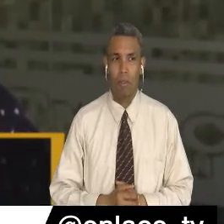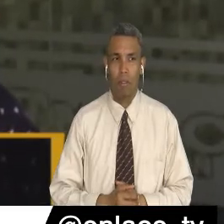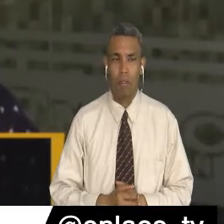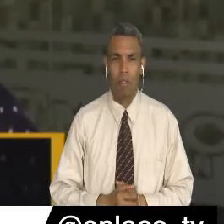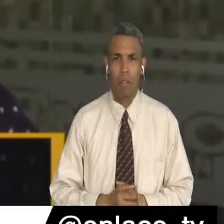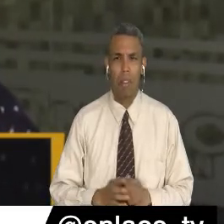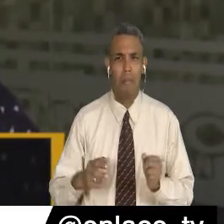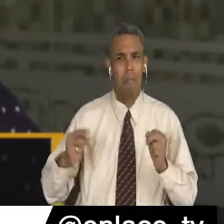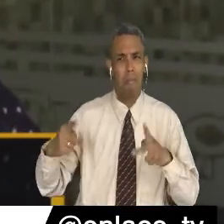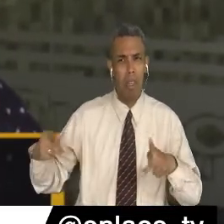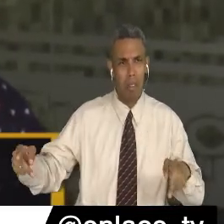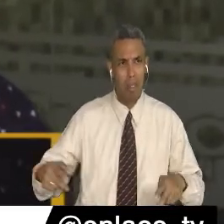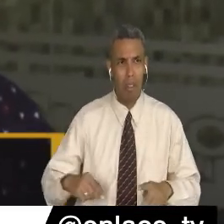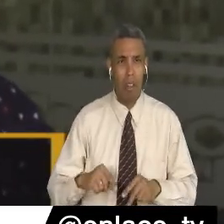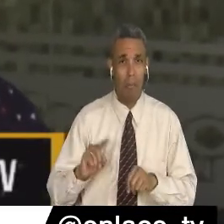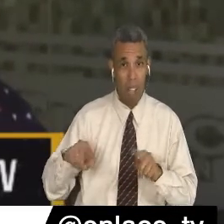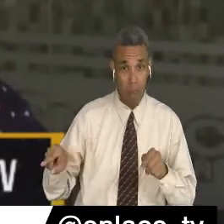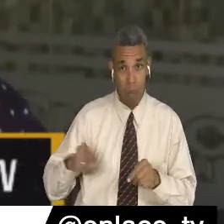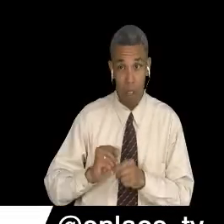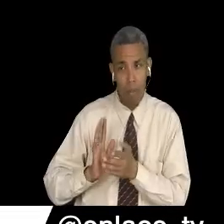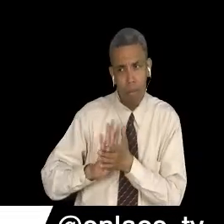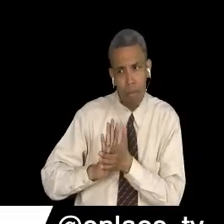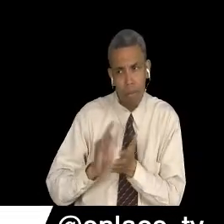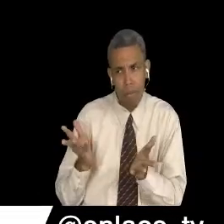y que han causado un impacto en sus vidas.